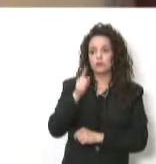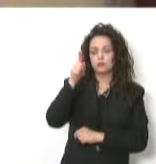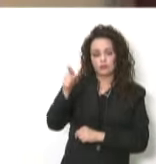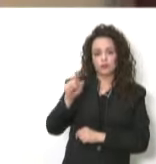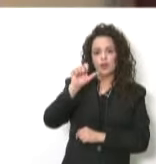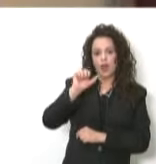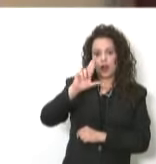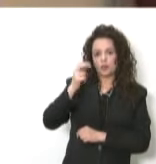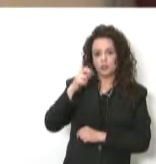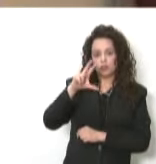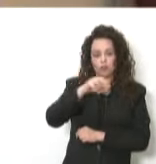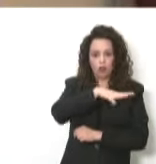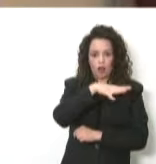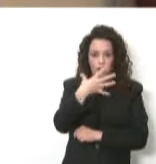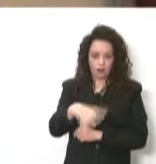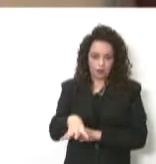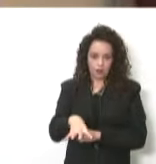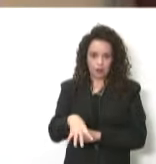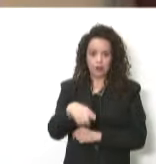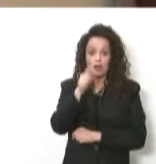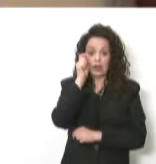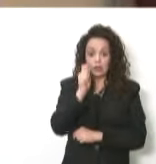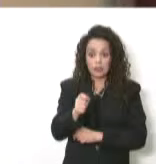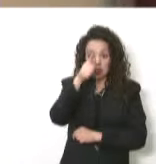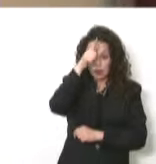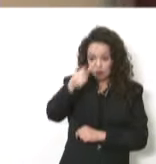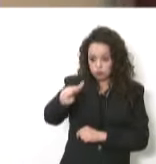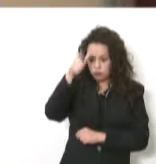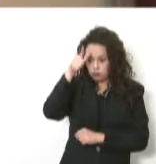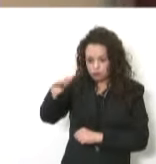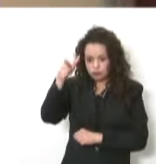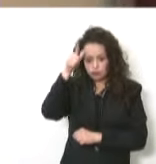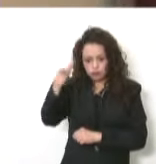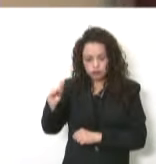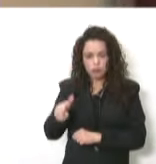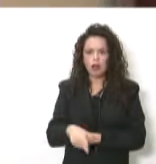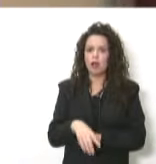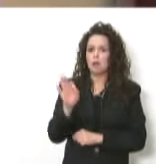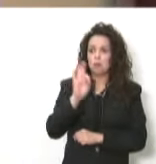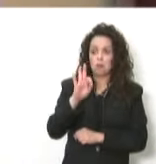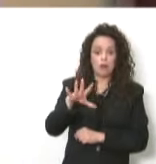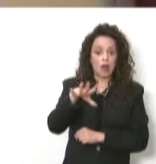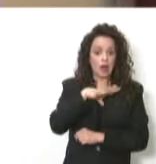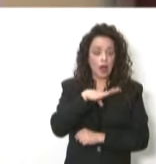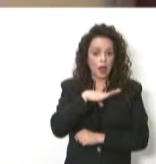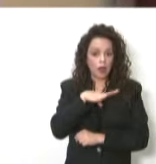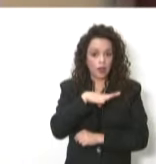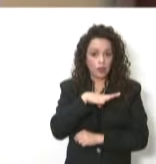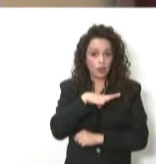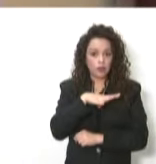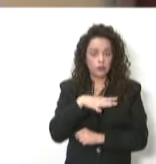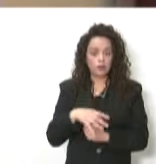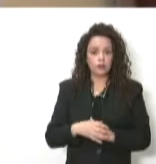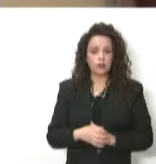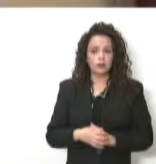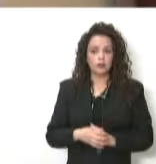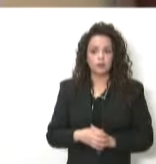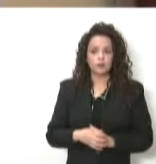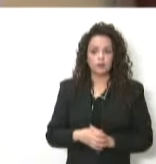para identificar aquellos supuestos en los que se presuponga la existencia de